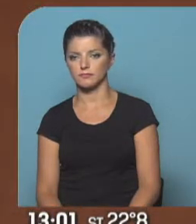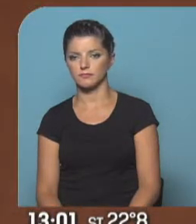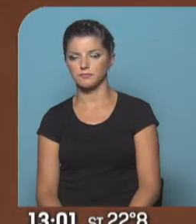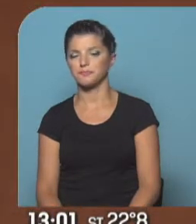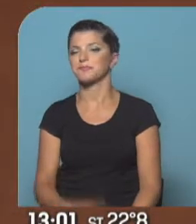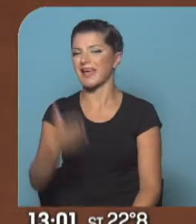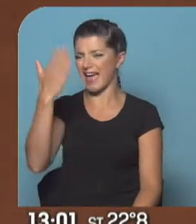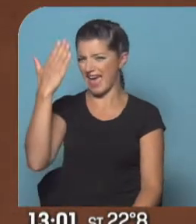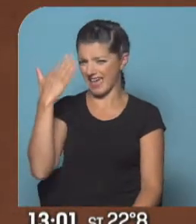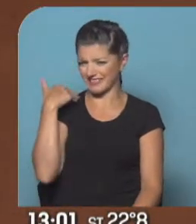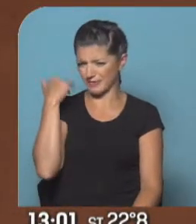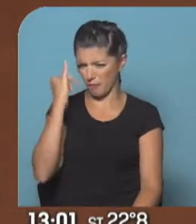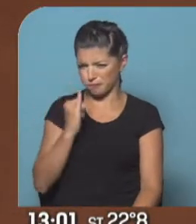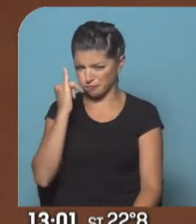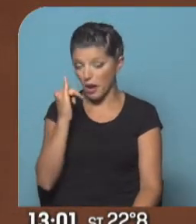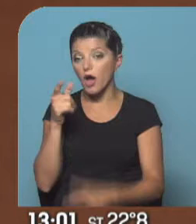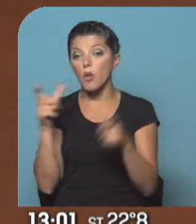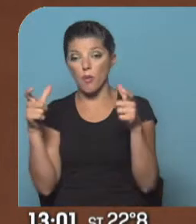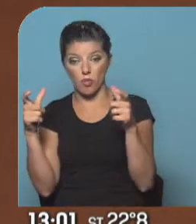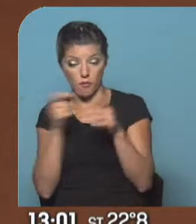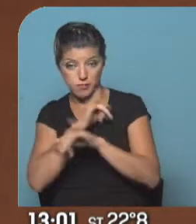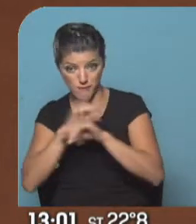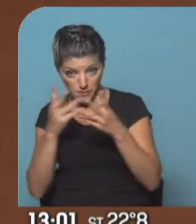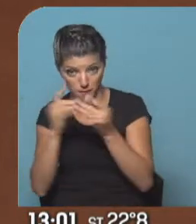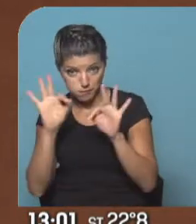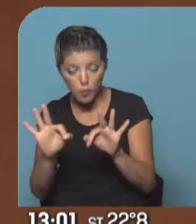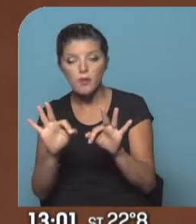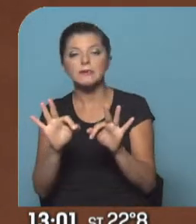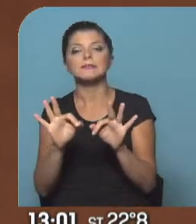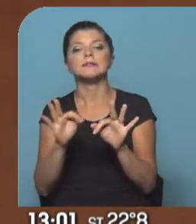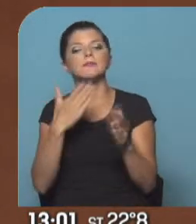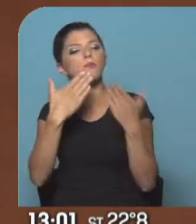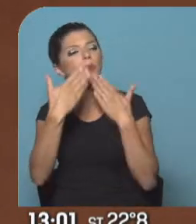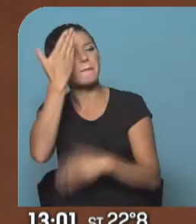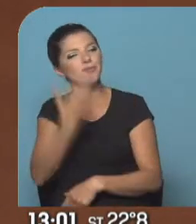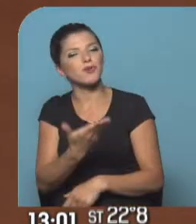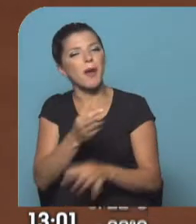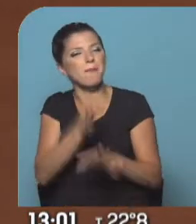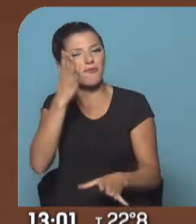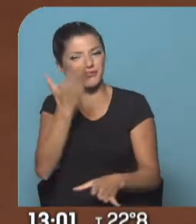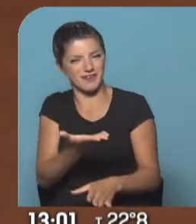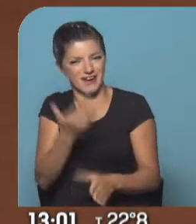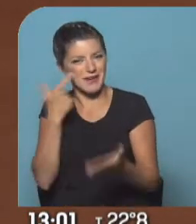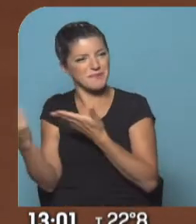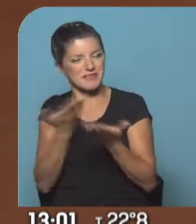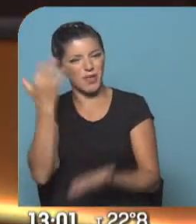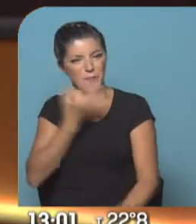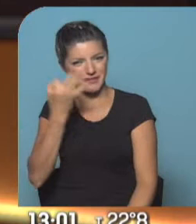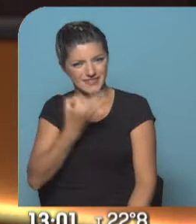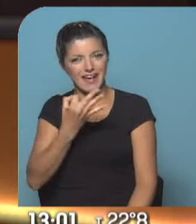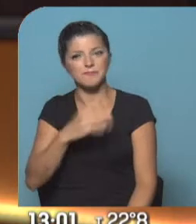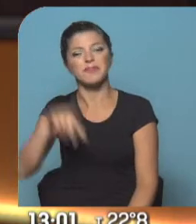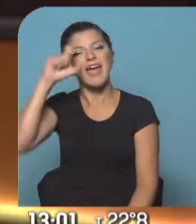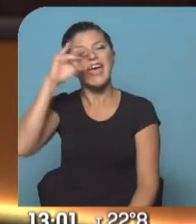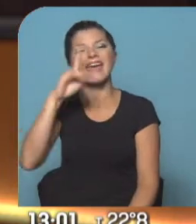Dijimos que íbamos a analizar este tema, que es un tema que está generando realmente inquietud internacional, con un especialista, un invitado especial. Está con nosotros Ezequiel Coppel,